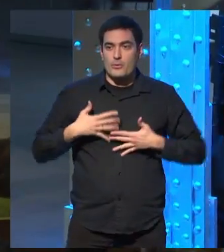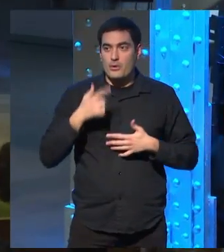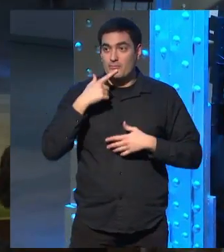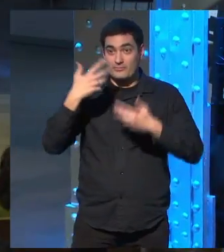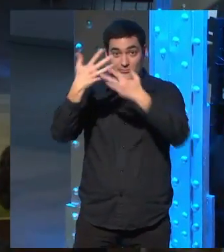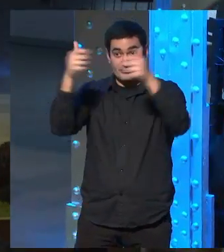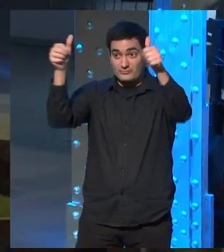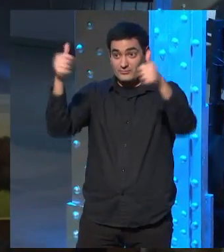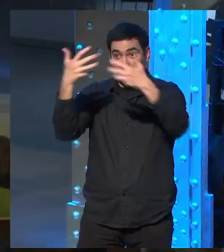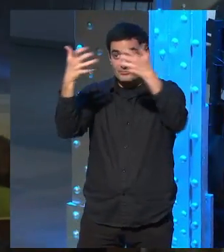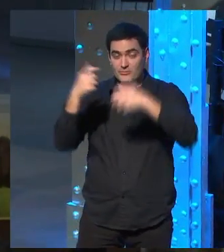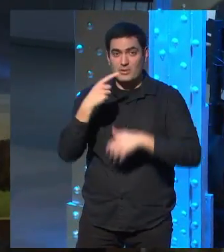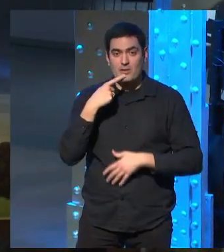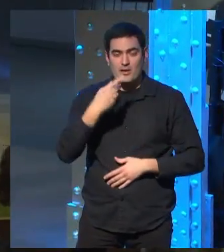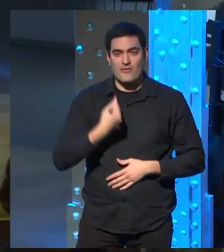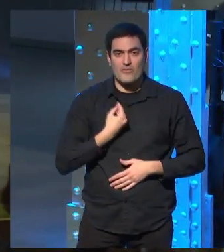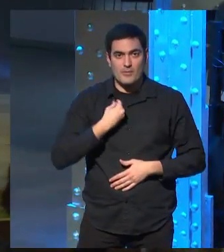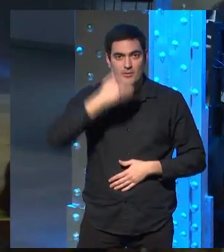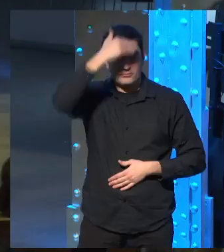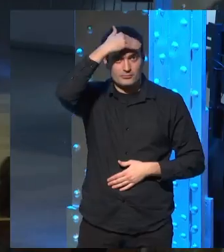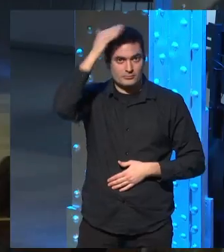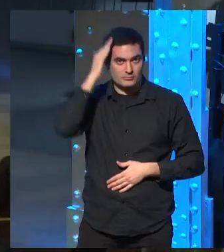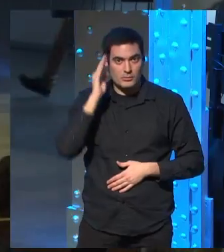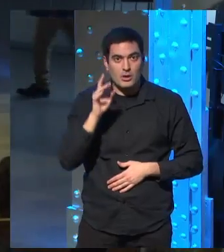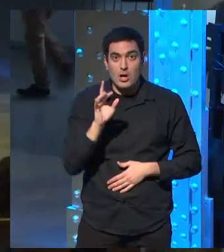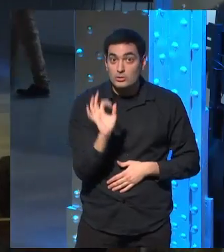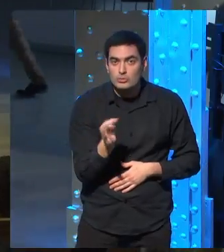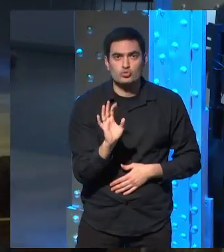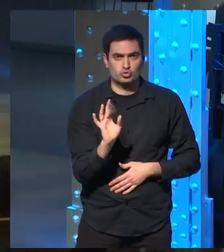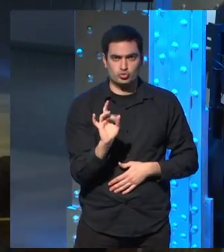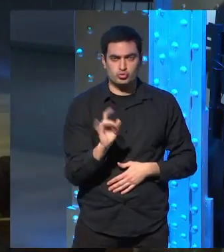vivió Béla Bartók, ¿no? ¿En serio? Sí, Ajá, está